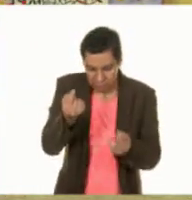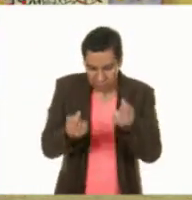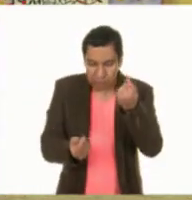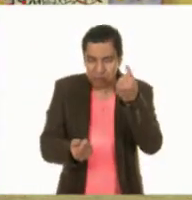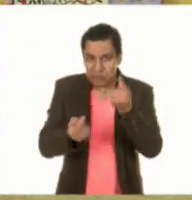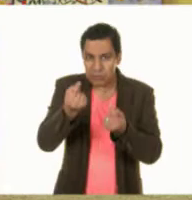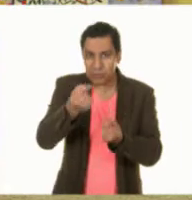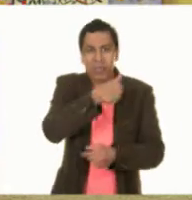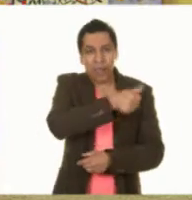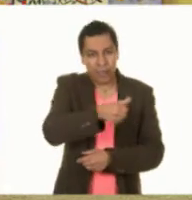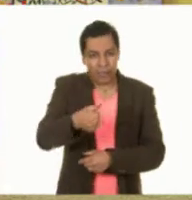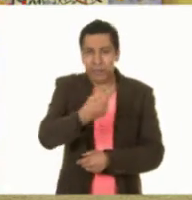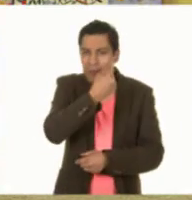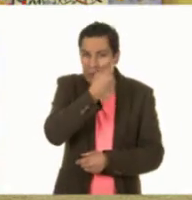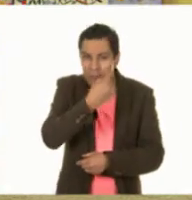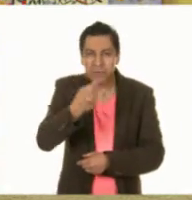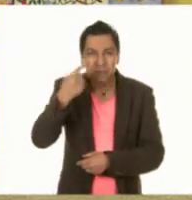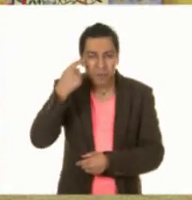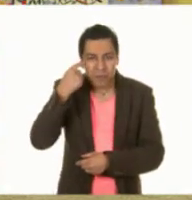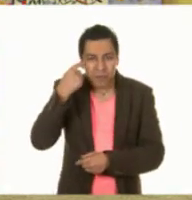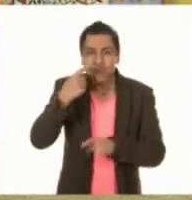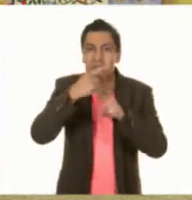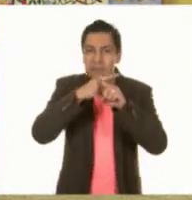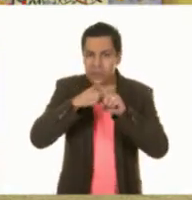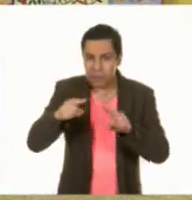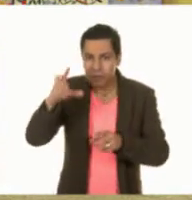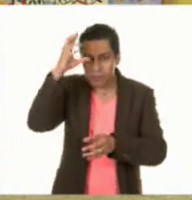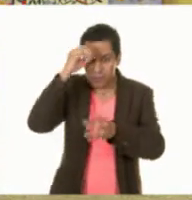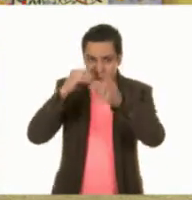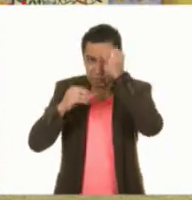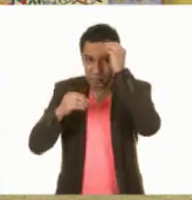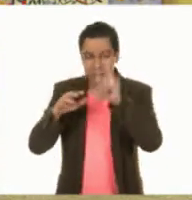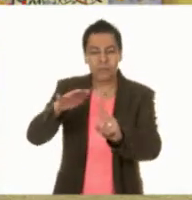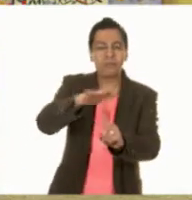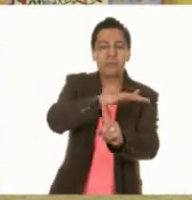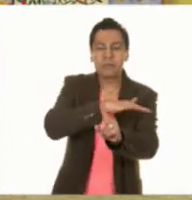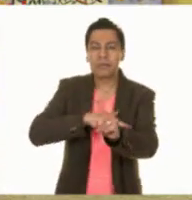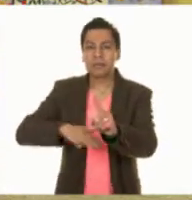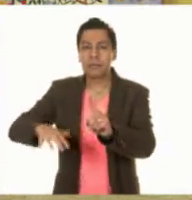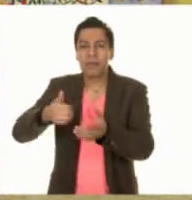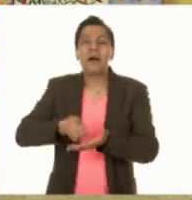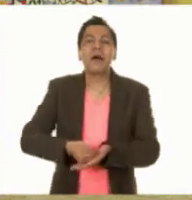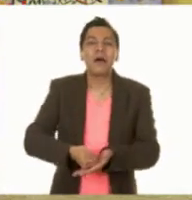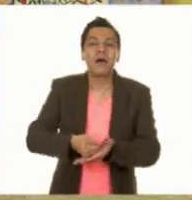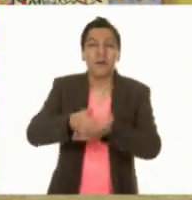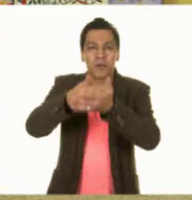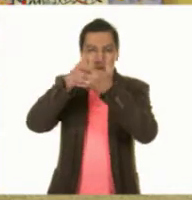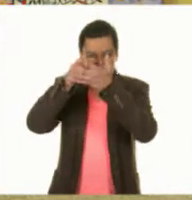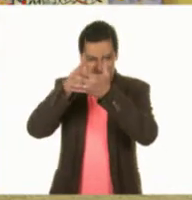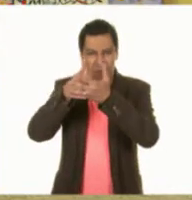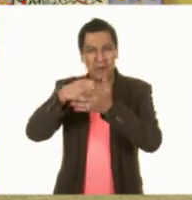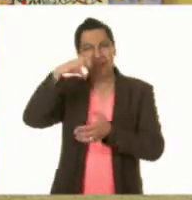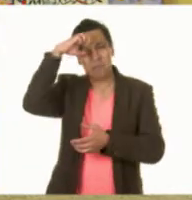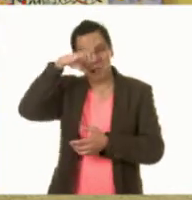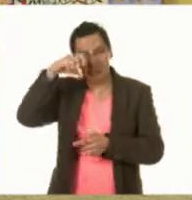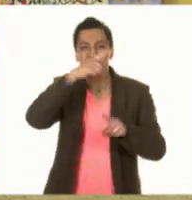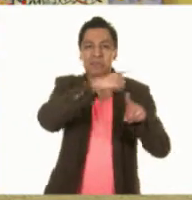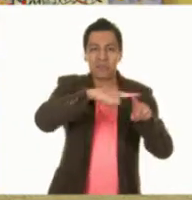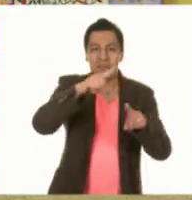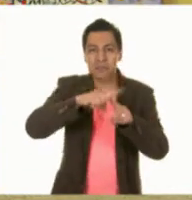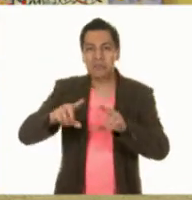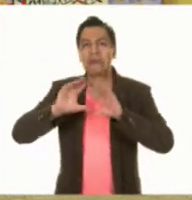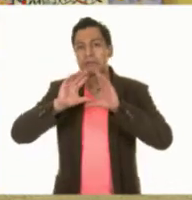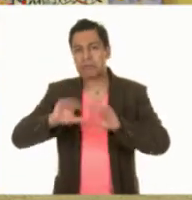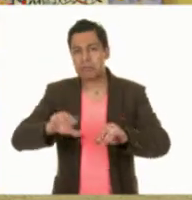estética personal. Para eso hay que ofrecer ambientes en donde se puedan vivir este tipo de experiencias. Puede